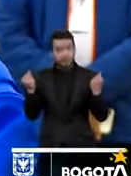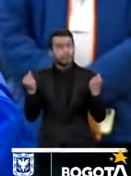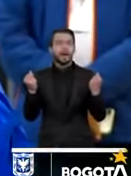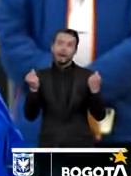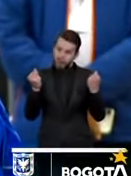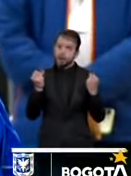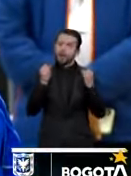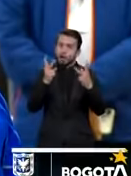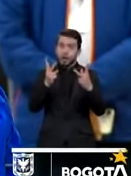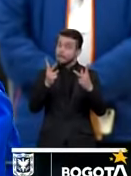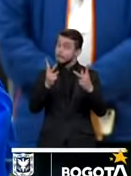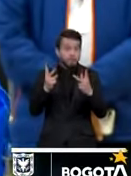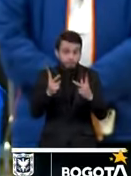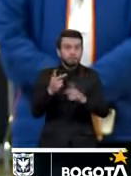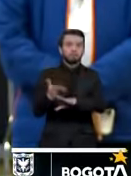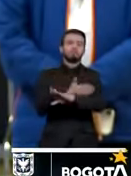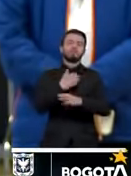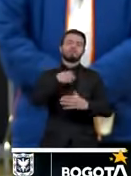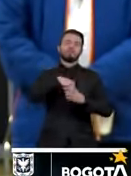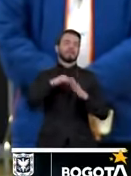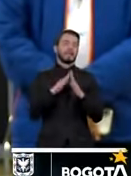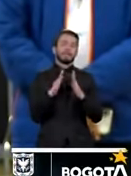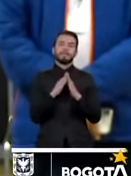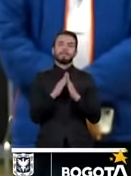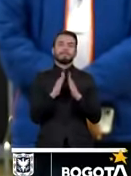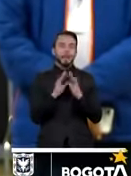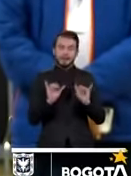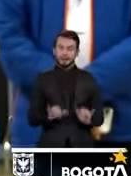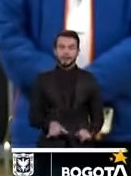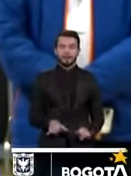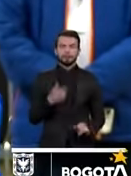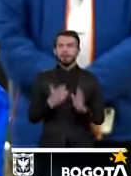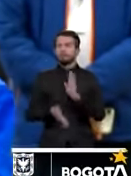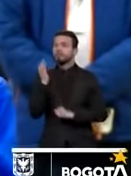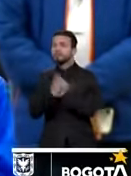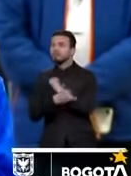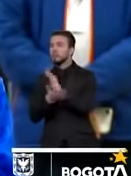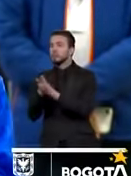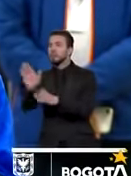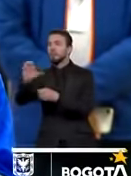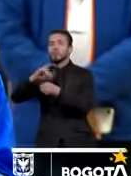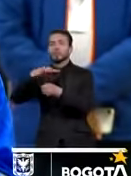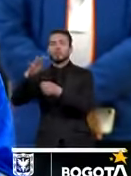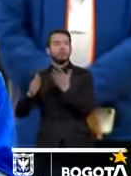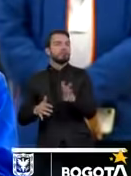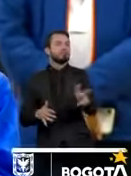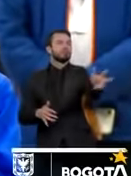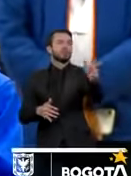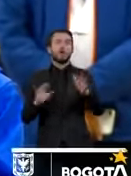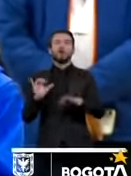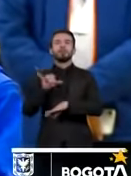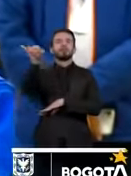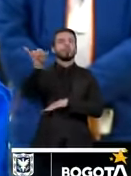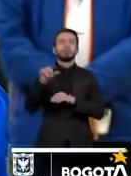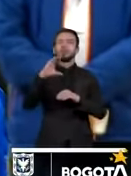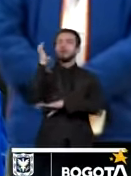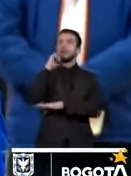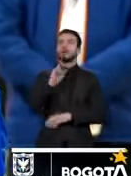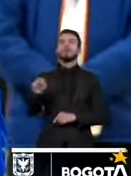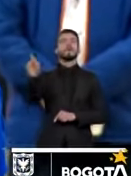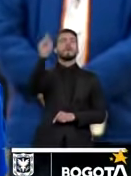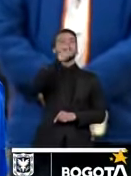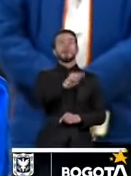nos quedamos en nuestro sitio y no arrancamos a pasear ni por Cundinamarca ni por Colombia porque le generaríamos un gran riesgo al